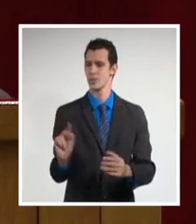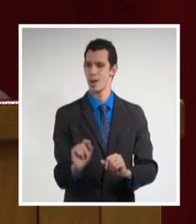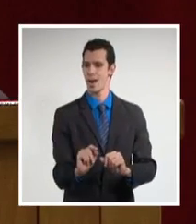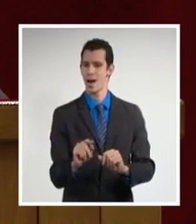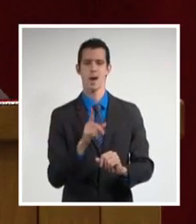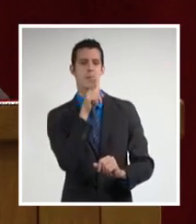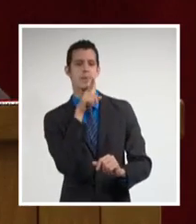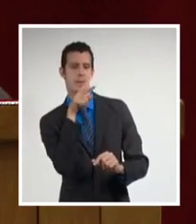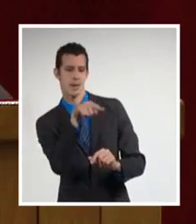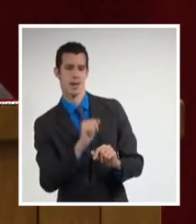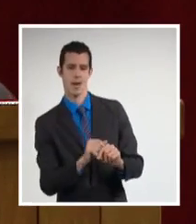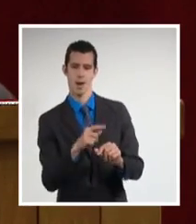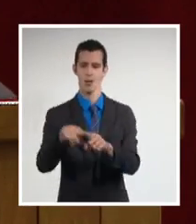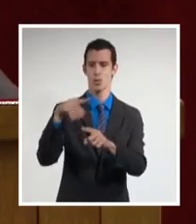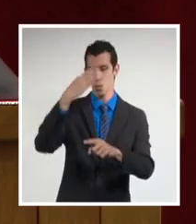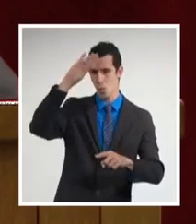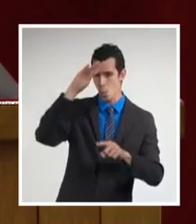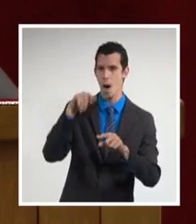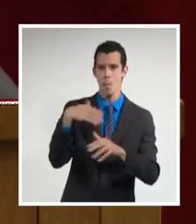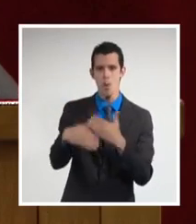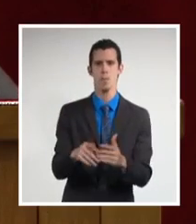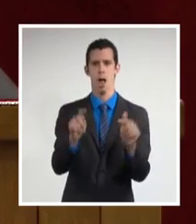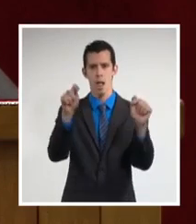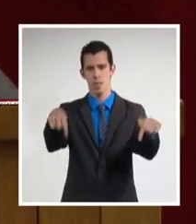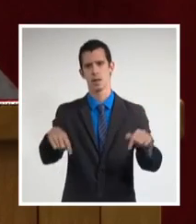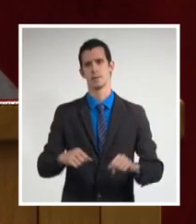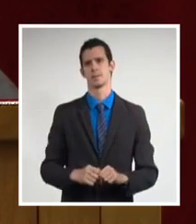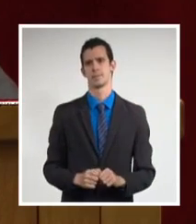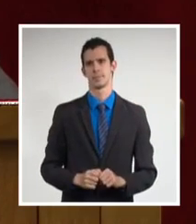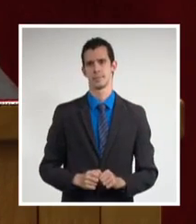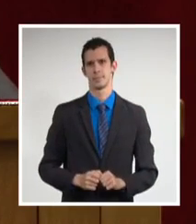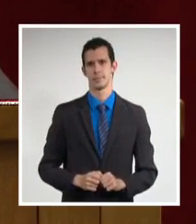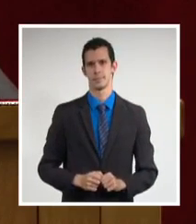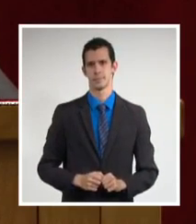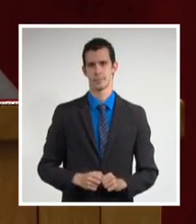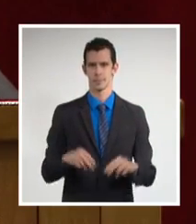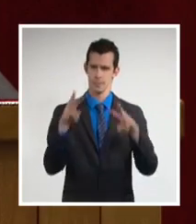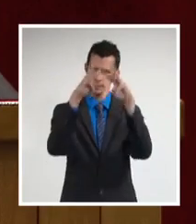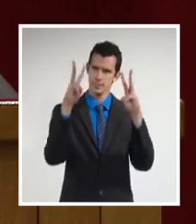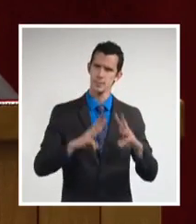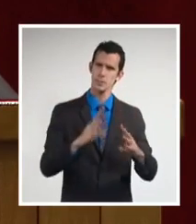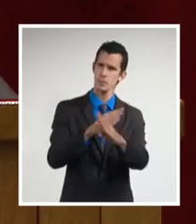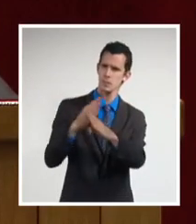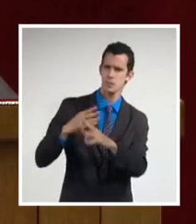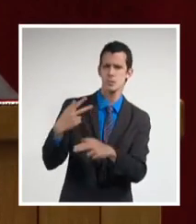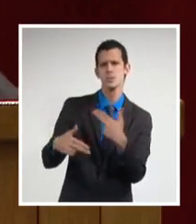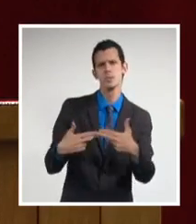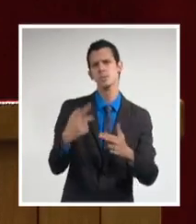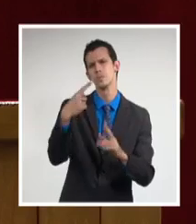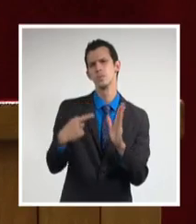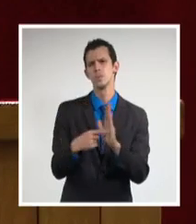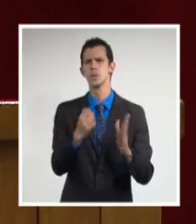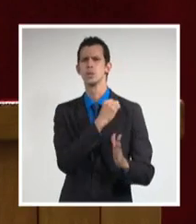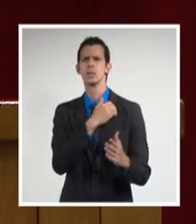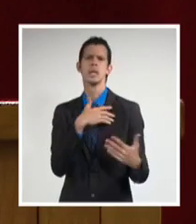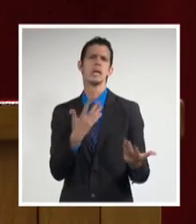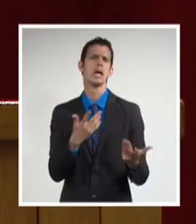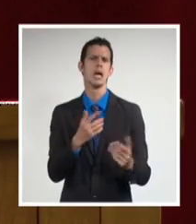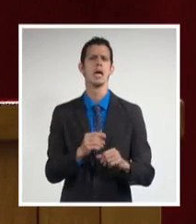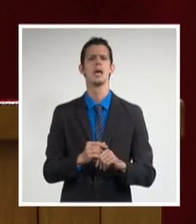corrientes de pensamiento socialdemócratas, con una plataforma mediática de soporte, comenzaron apuntando al desmontaje ideológico